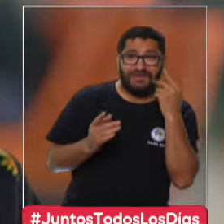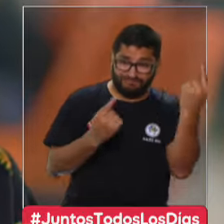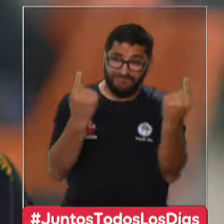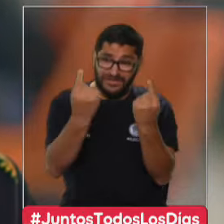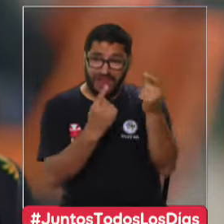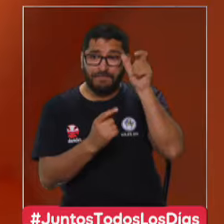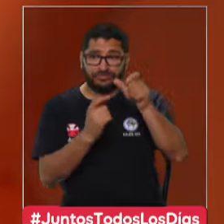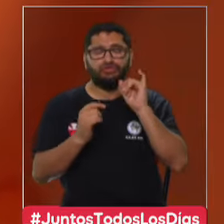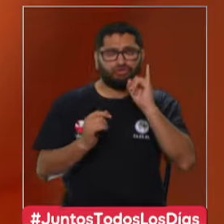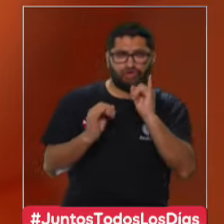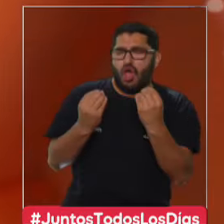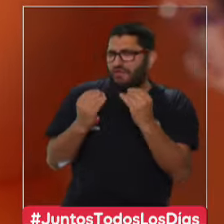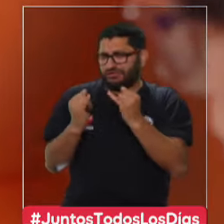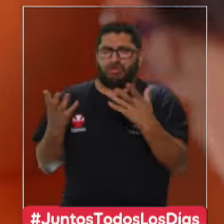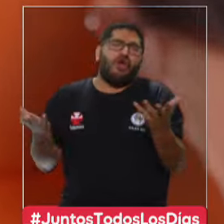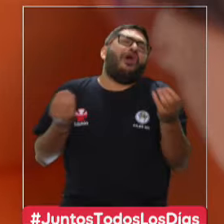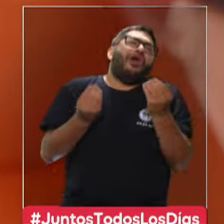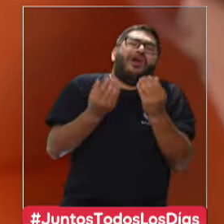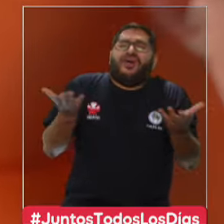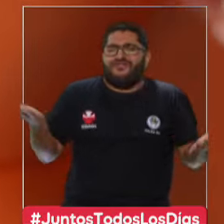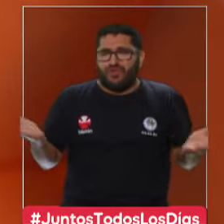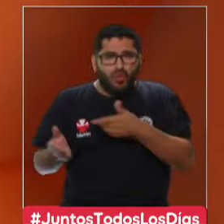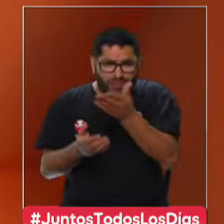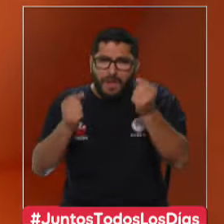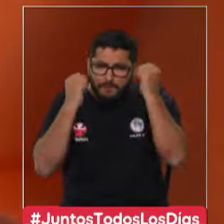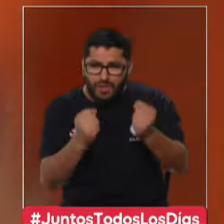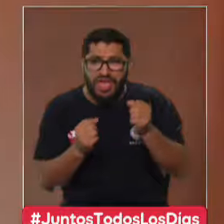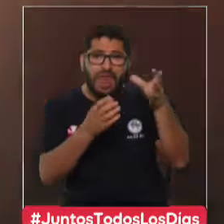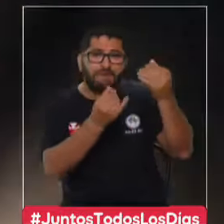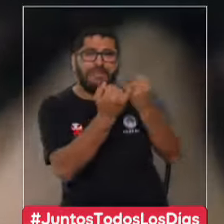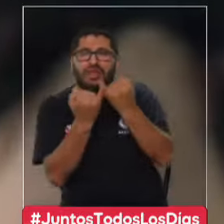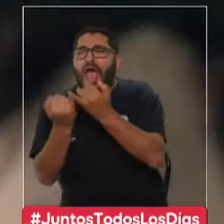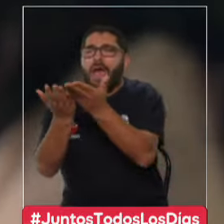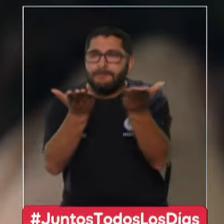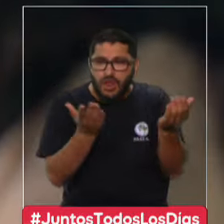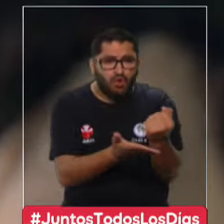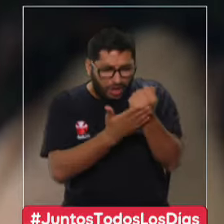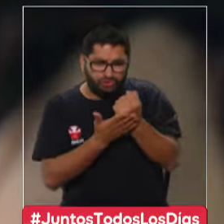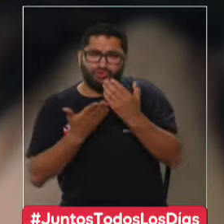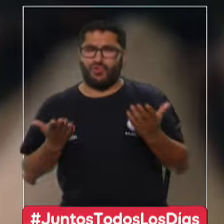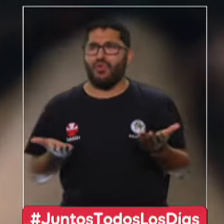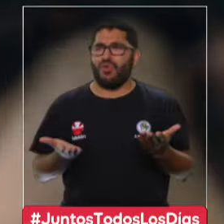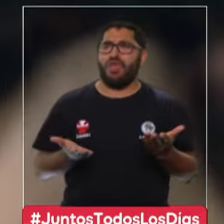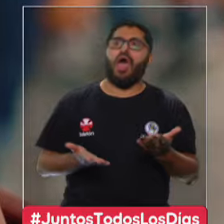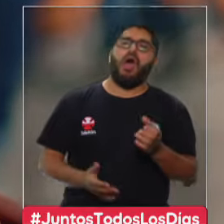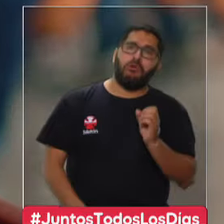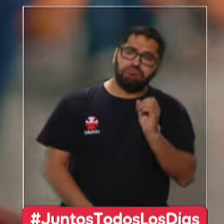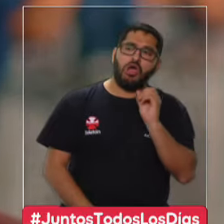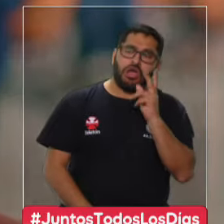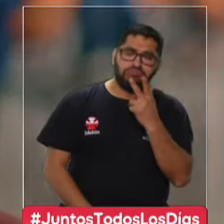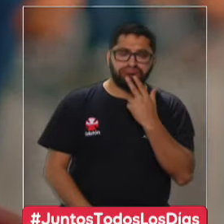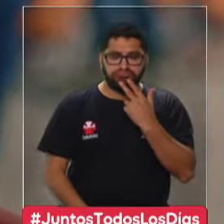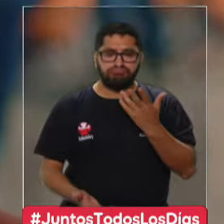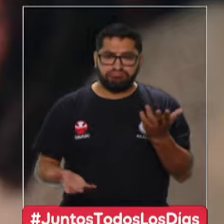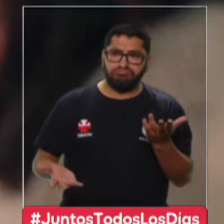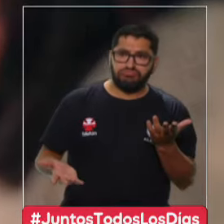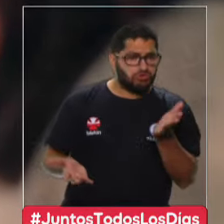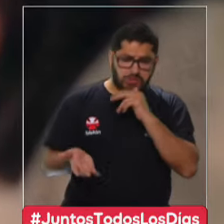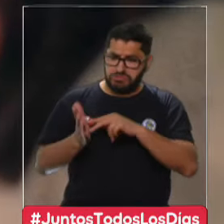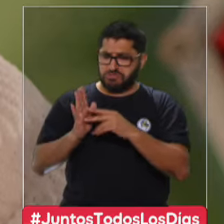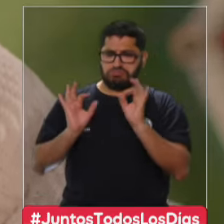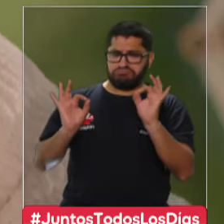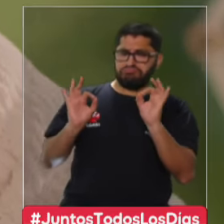Por supuesto. ¿Y ustedes podrían invitar amigos para ayudar? Ya, oh, pucha. Ya, no hay problema.